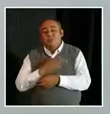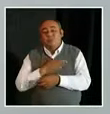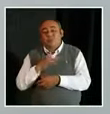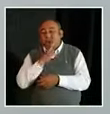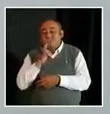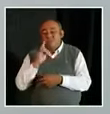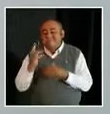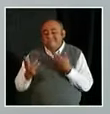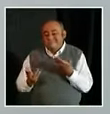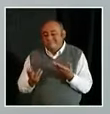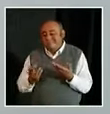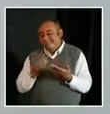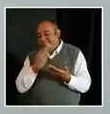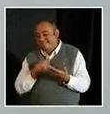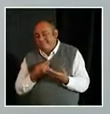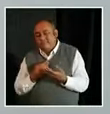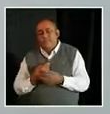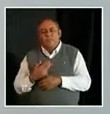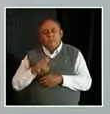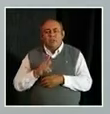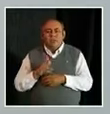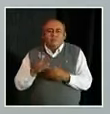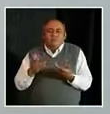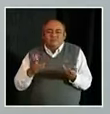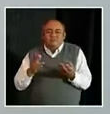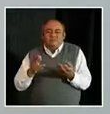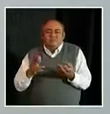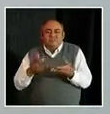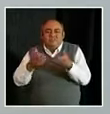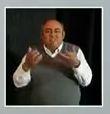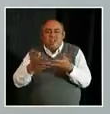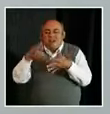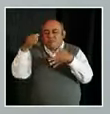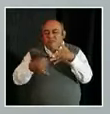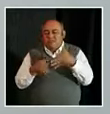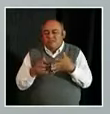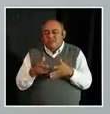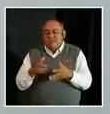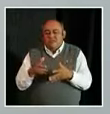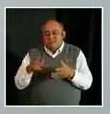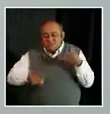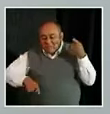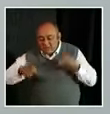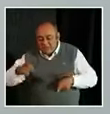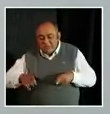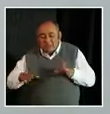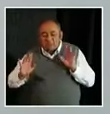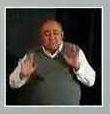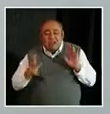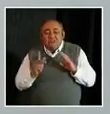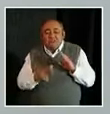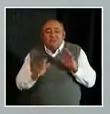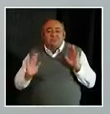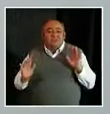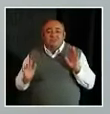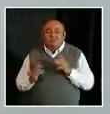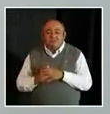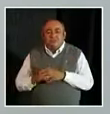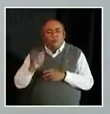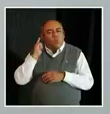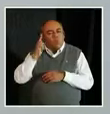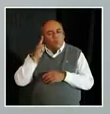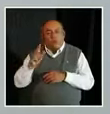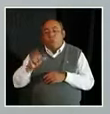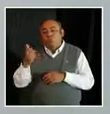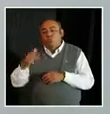la naturaleza. Estamos con la expectativa de que los nuevos pozos nos den más